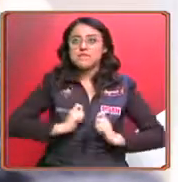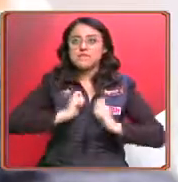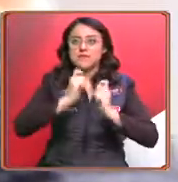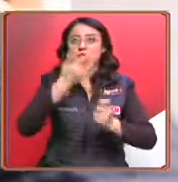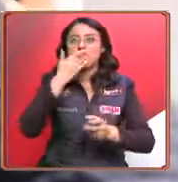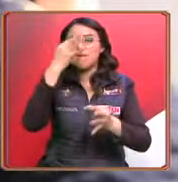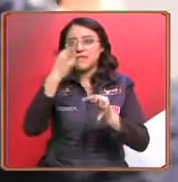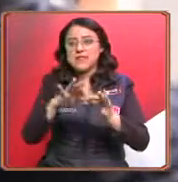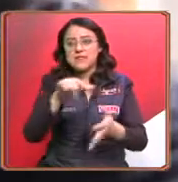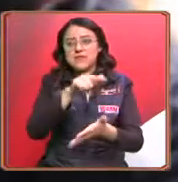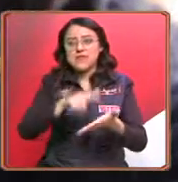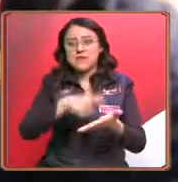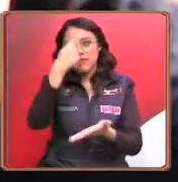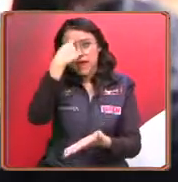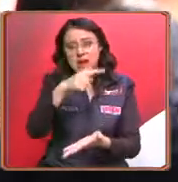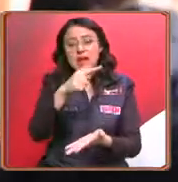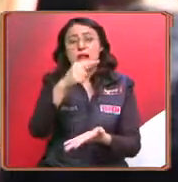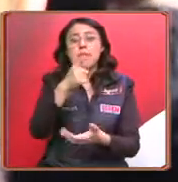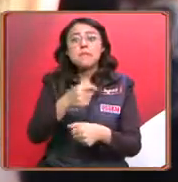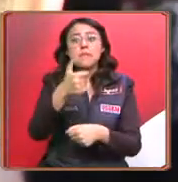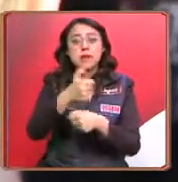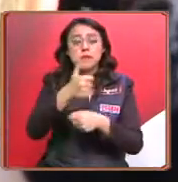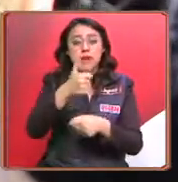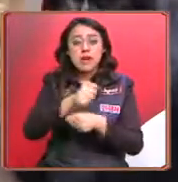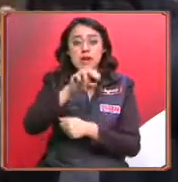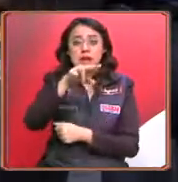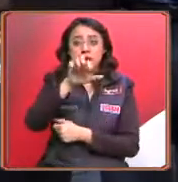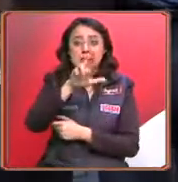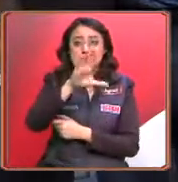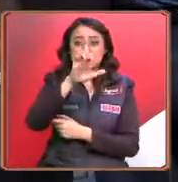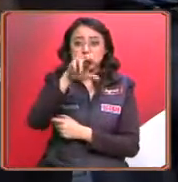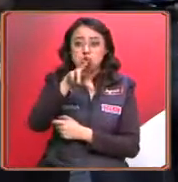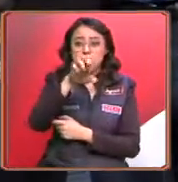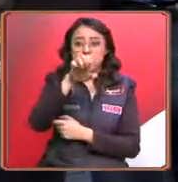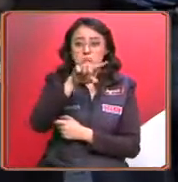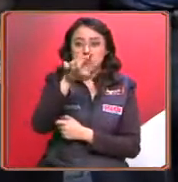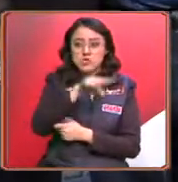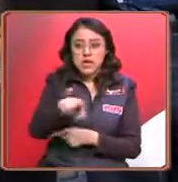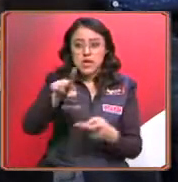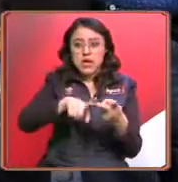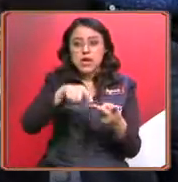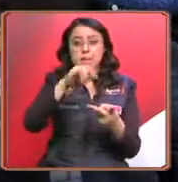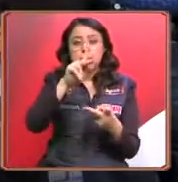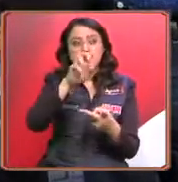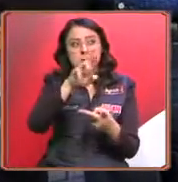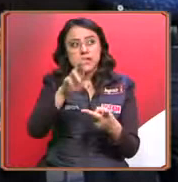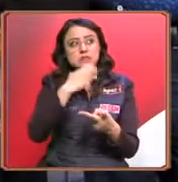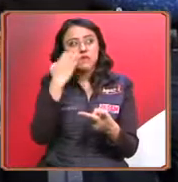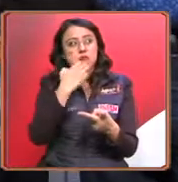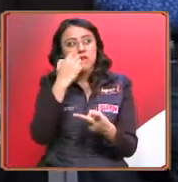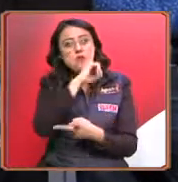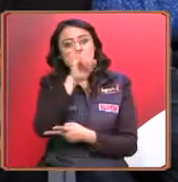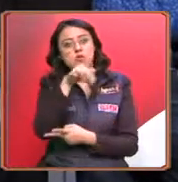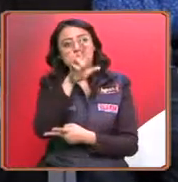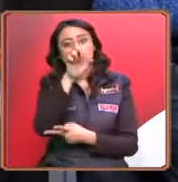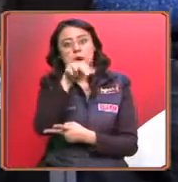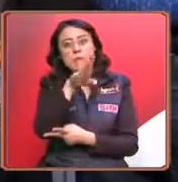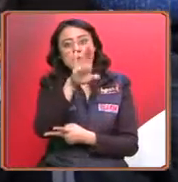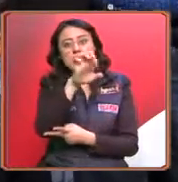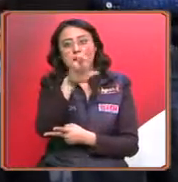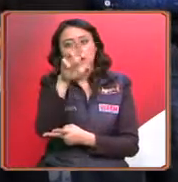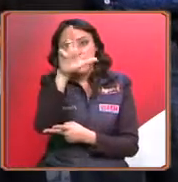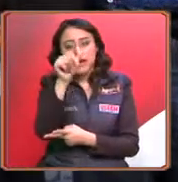de las instalaciones rehabilitadas de la primaria Narciso Mendoza y el preescolar Juan de la Barrera en el municipio de Doctor Mora.